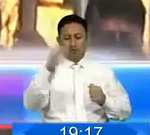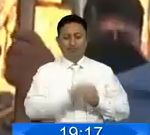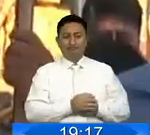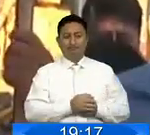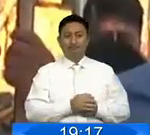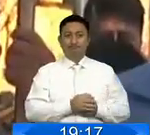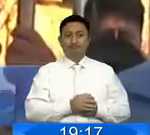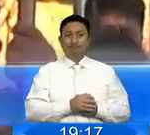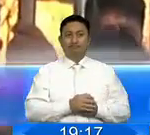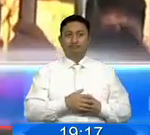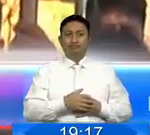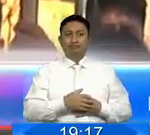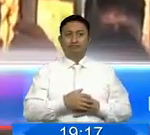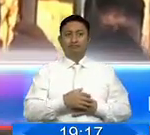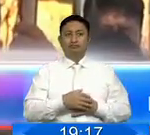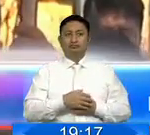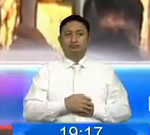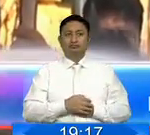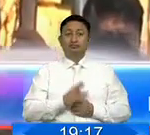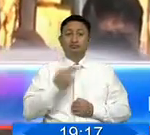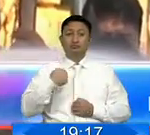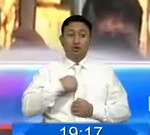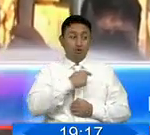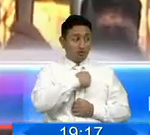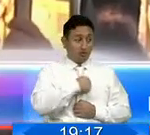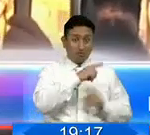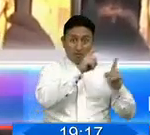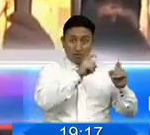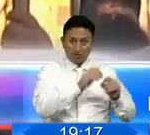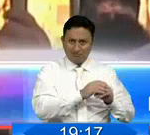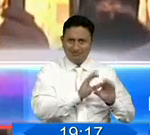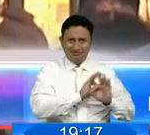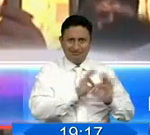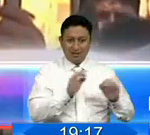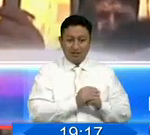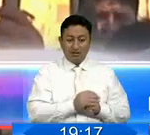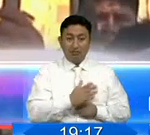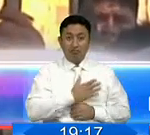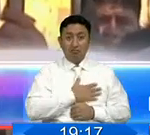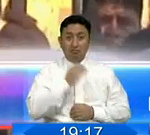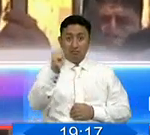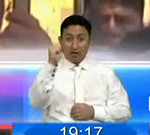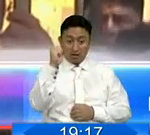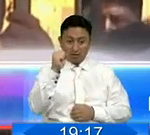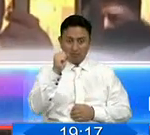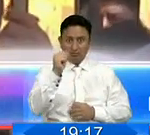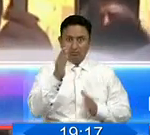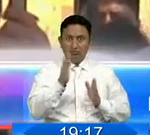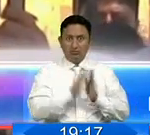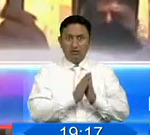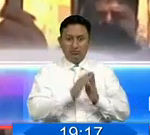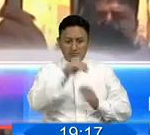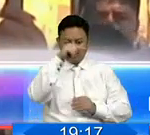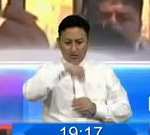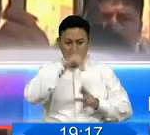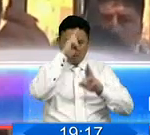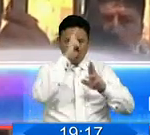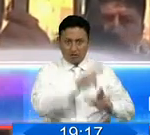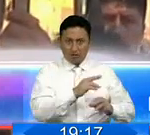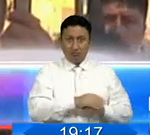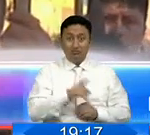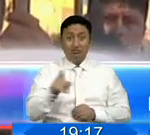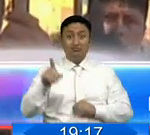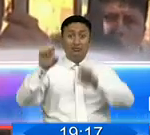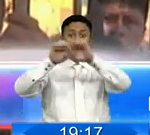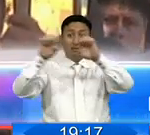Nosotros no hemos sido consultados y reclamamos nuestro justo derecho a que esa